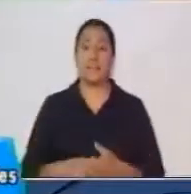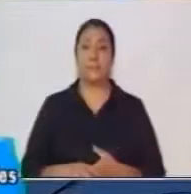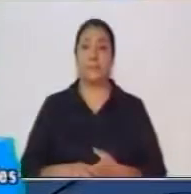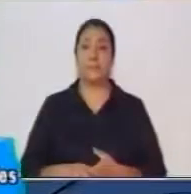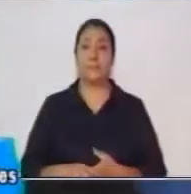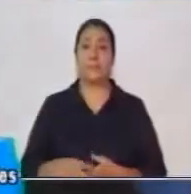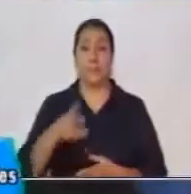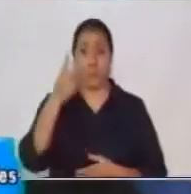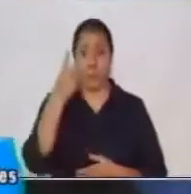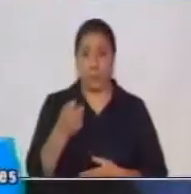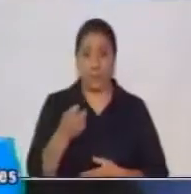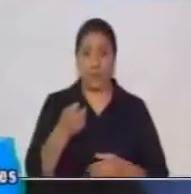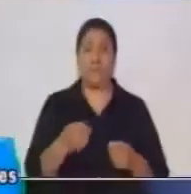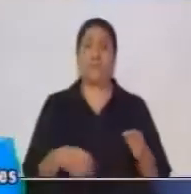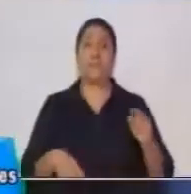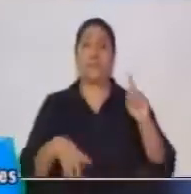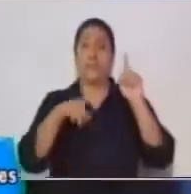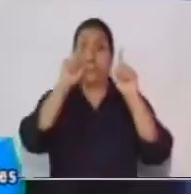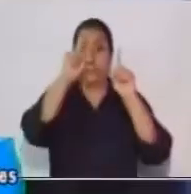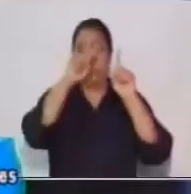1,